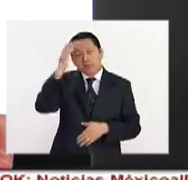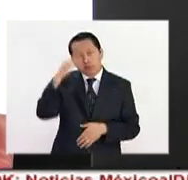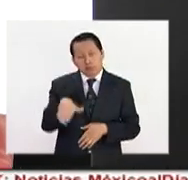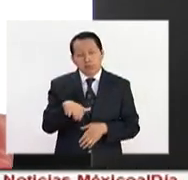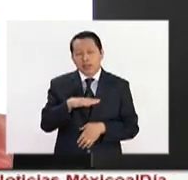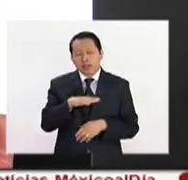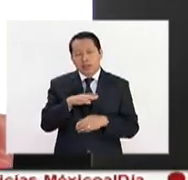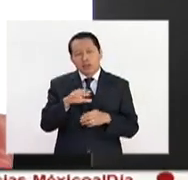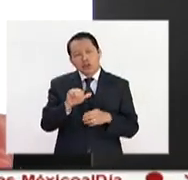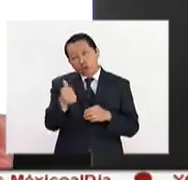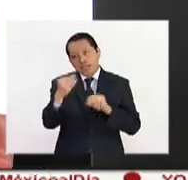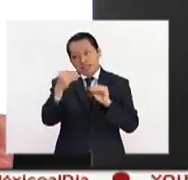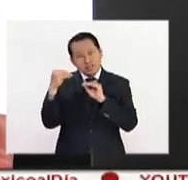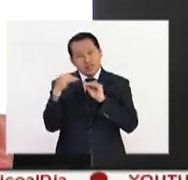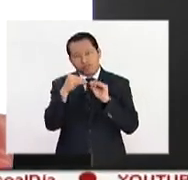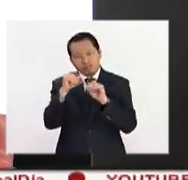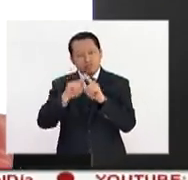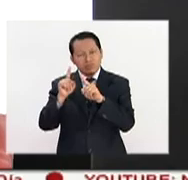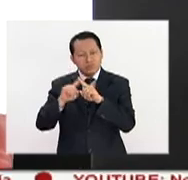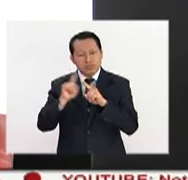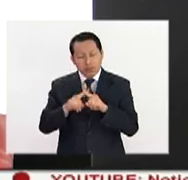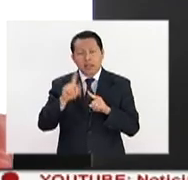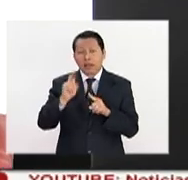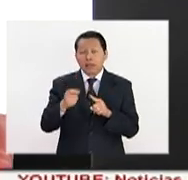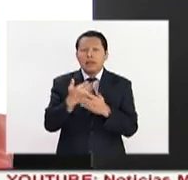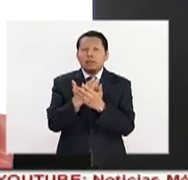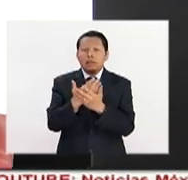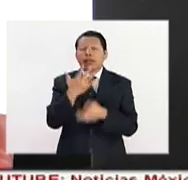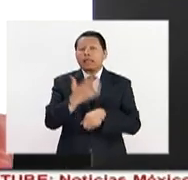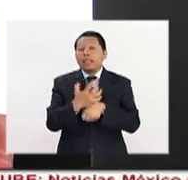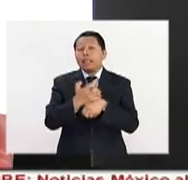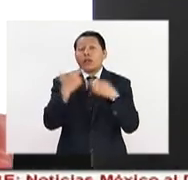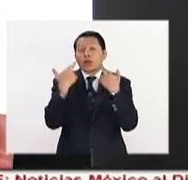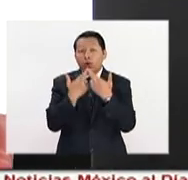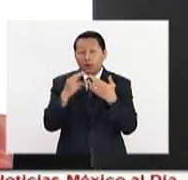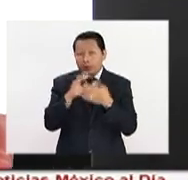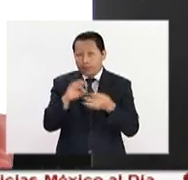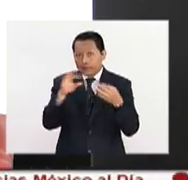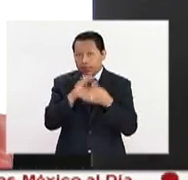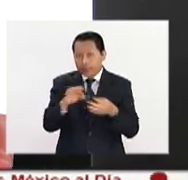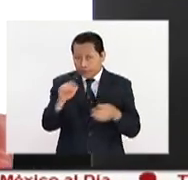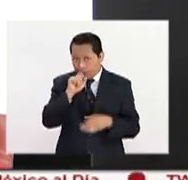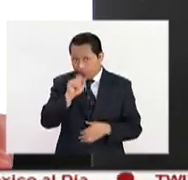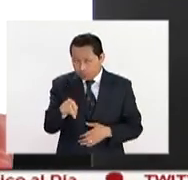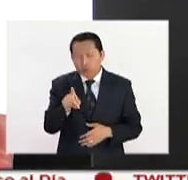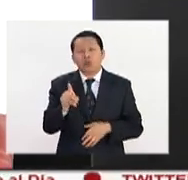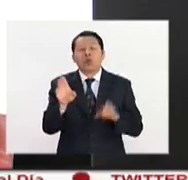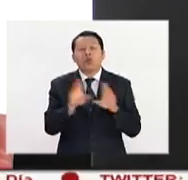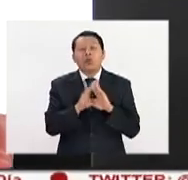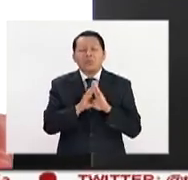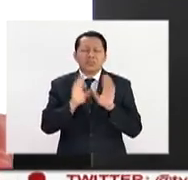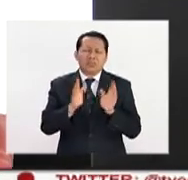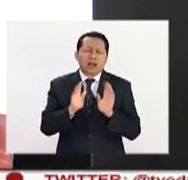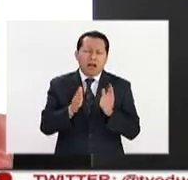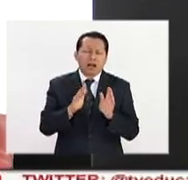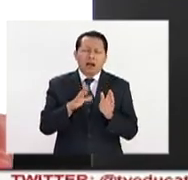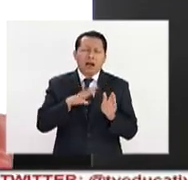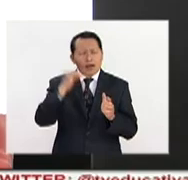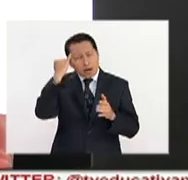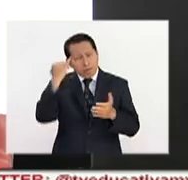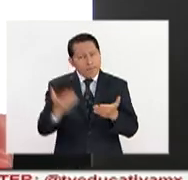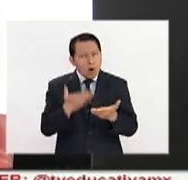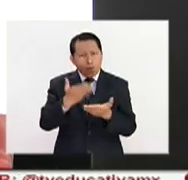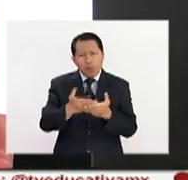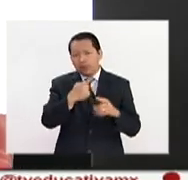otras negociaciones alternas. Yo creo que en vísperas de la quinta reunión, como bien comentas, bueno, ya se tienen avances sobre las propuestas